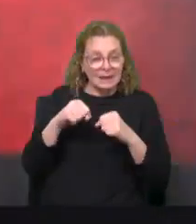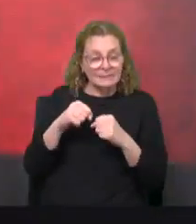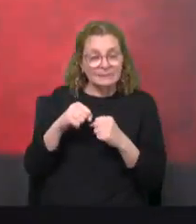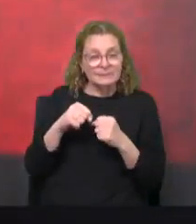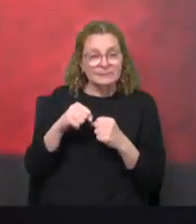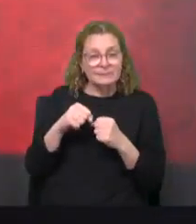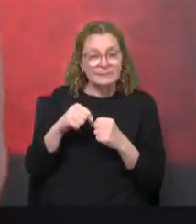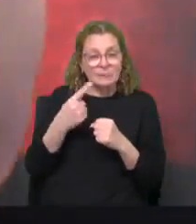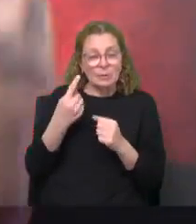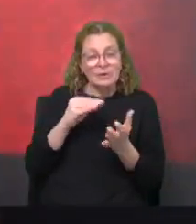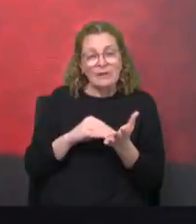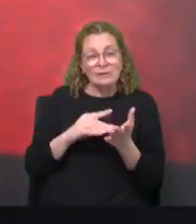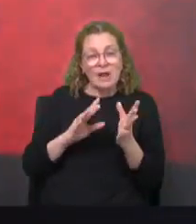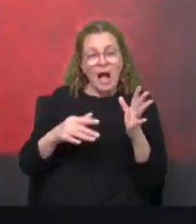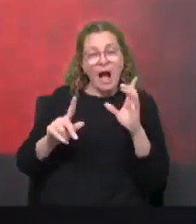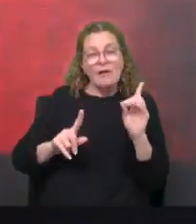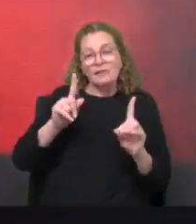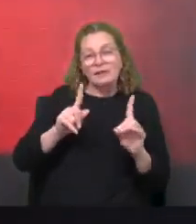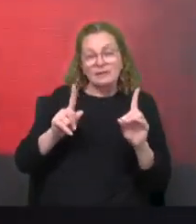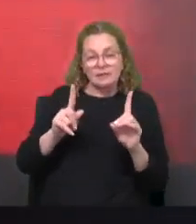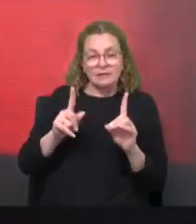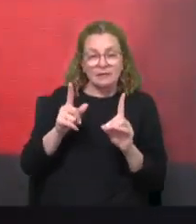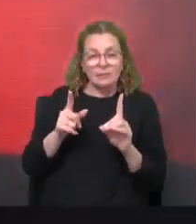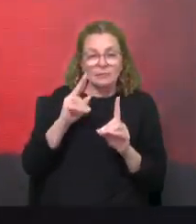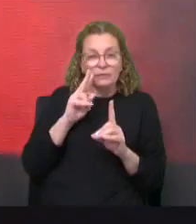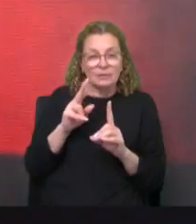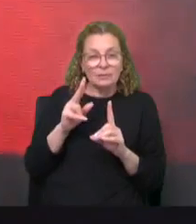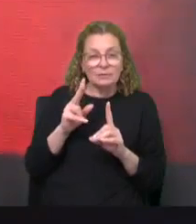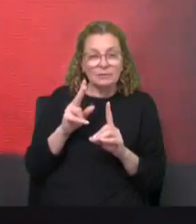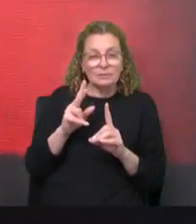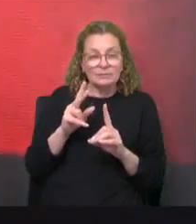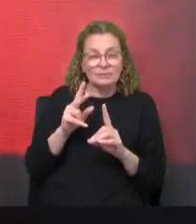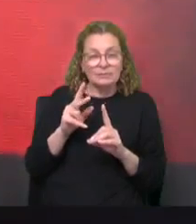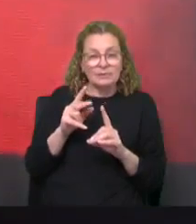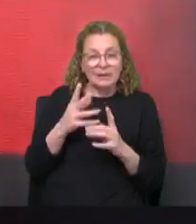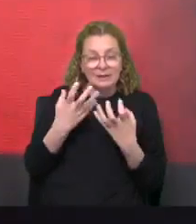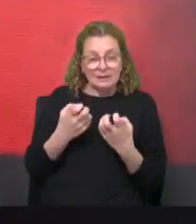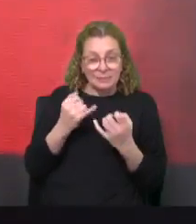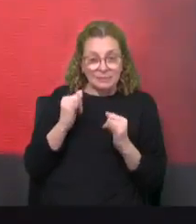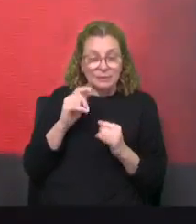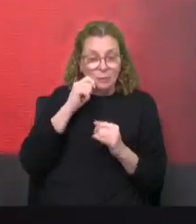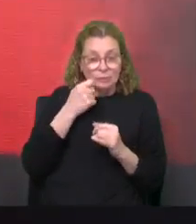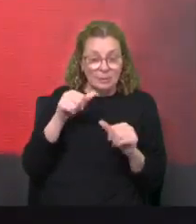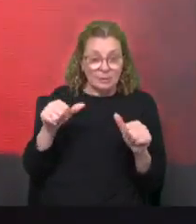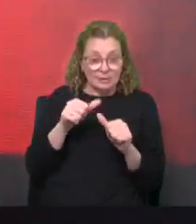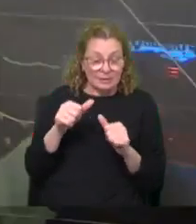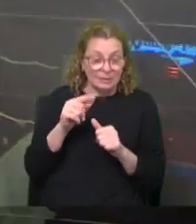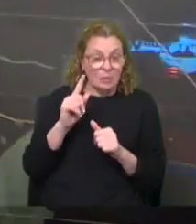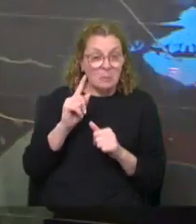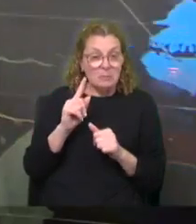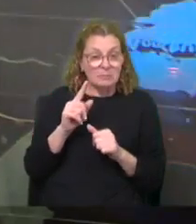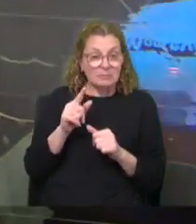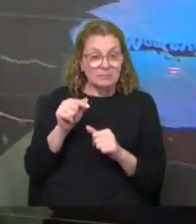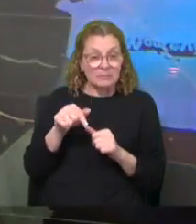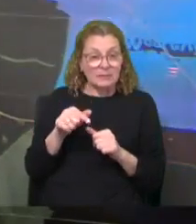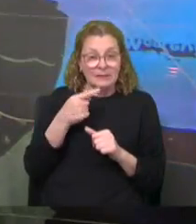Ensayamos unas veces esporádicas. Y bueno, cuando vimos que estábamos con ganas porque nos gustaba lo que estaba sonando, ahí